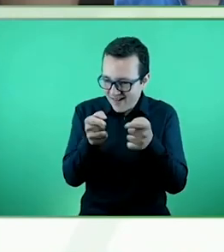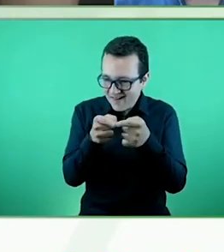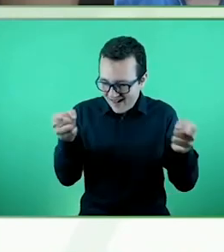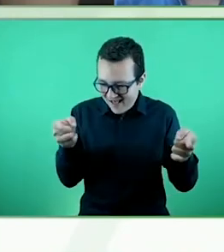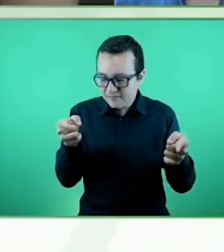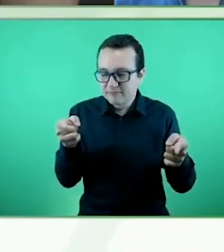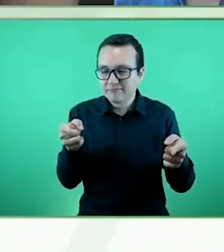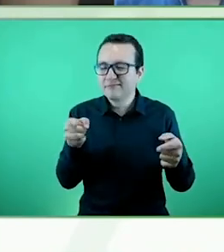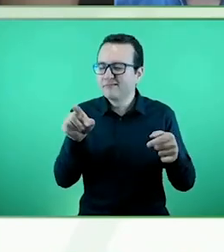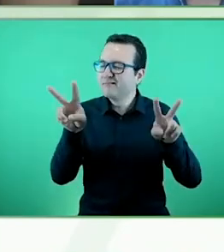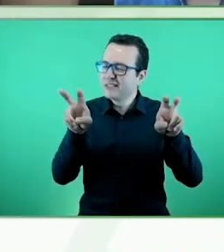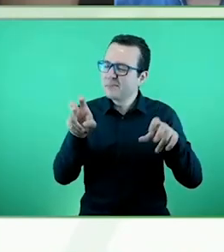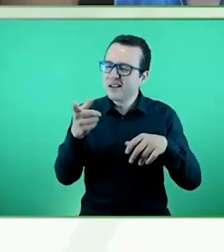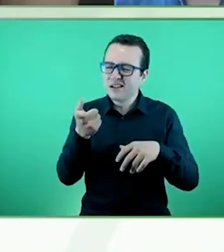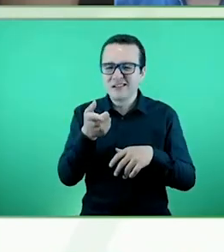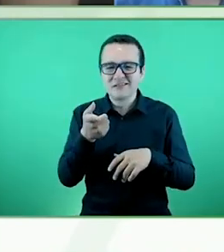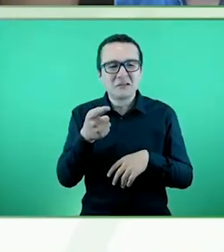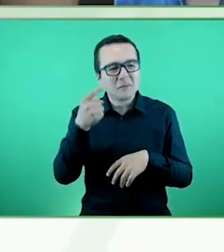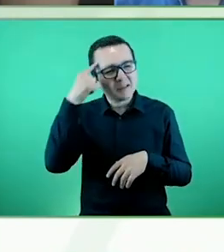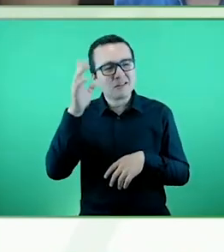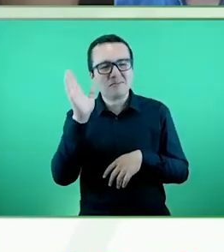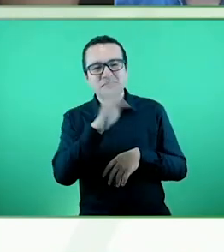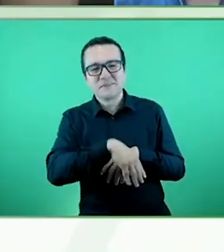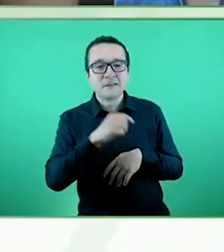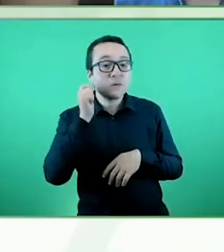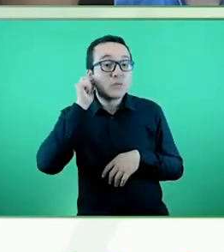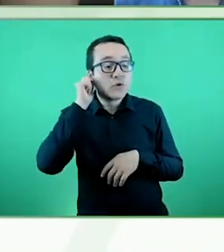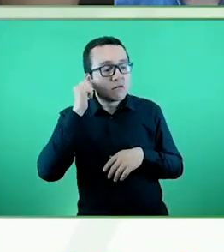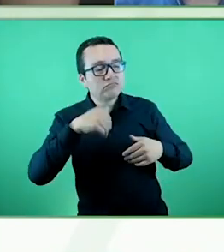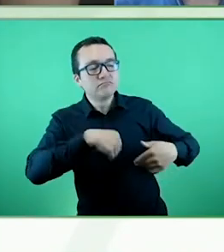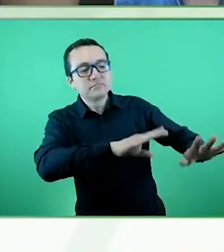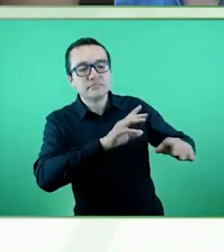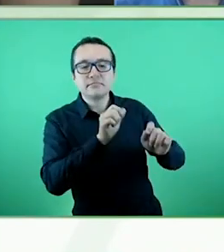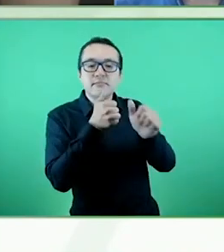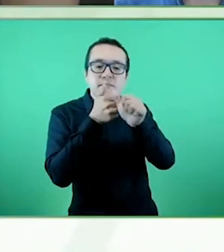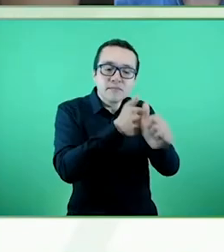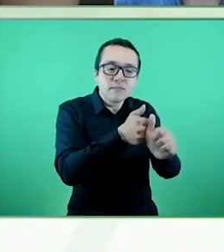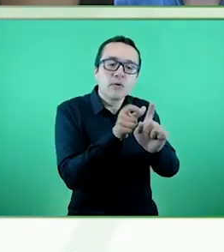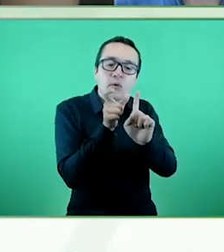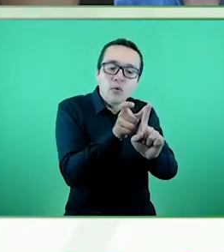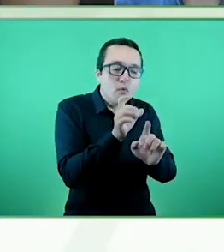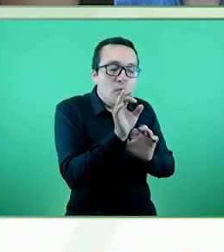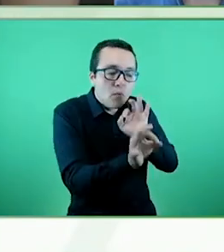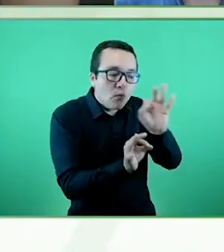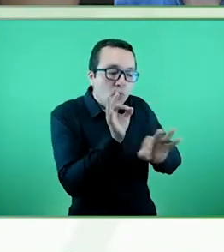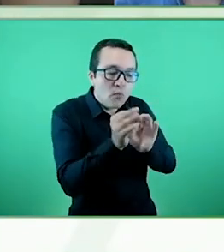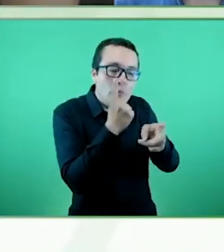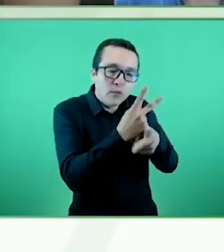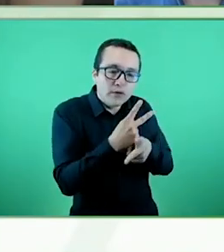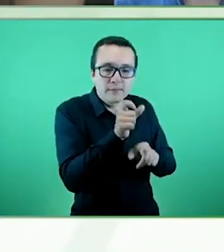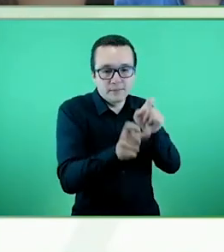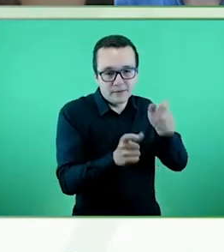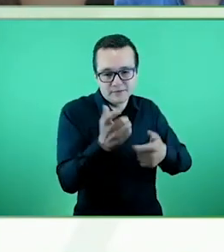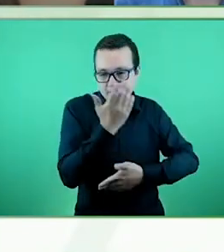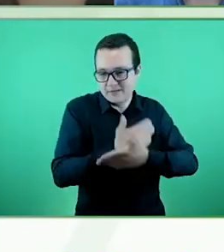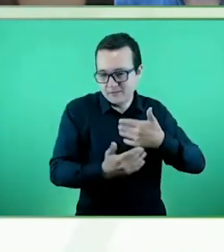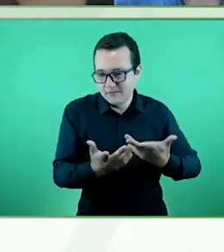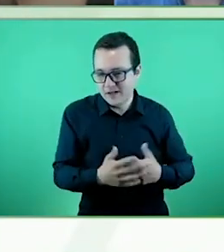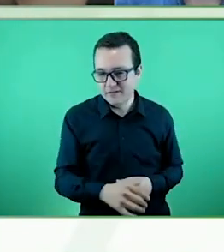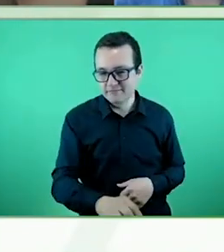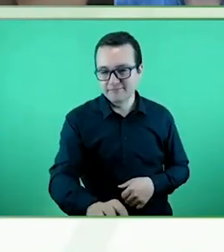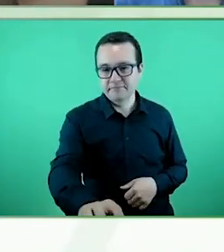de cuidadores de personas con discapacidad. Entonces, bueno, para comenzar, me acompaña Jimena